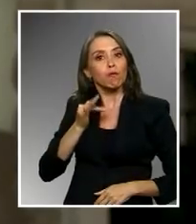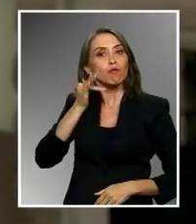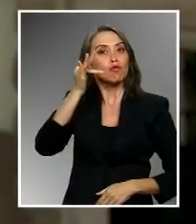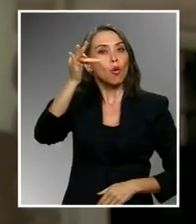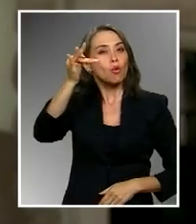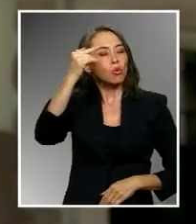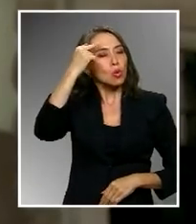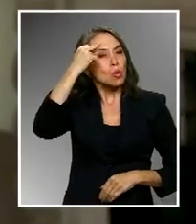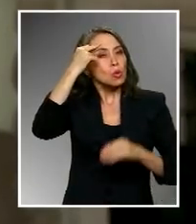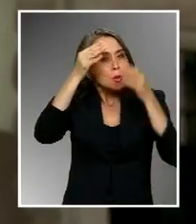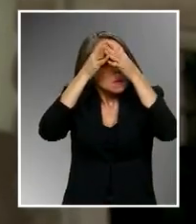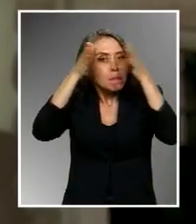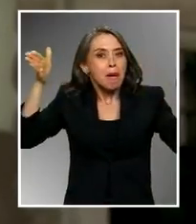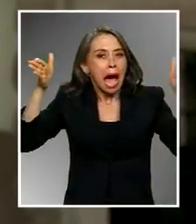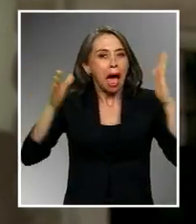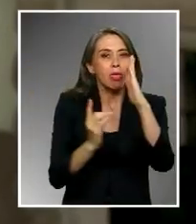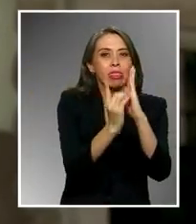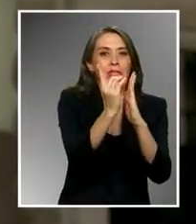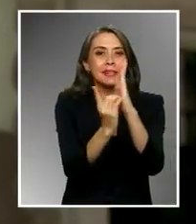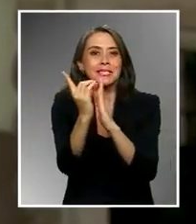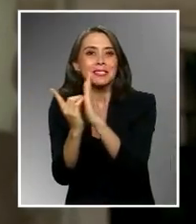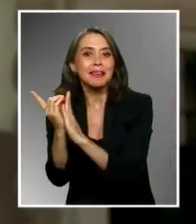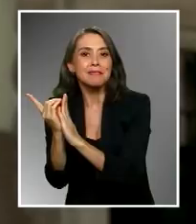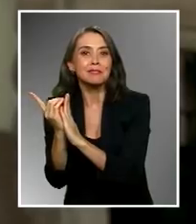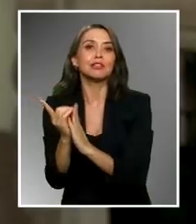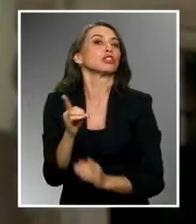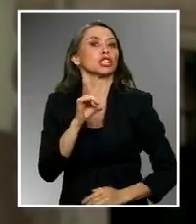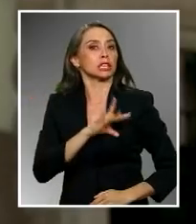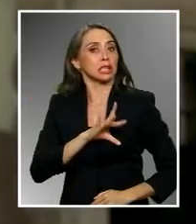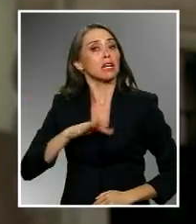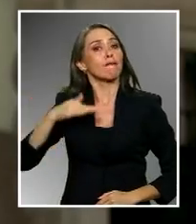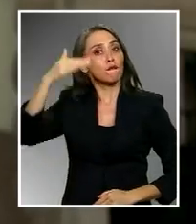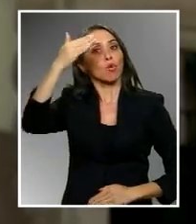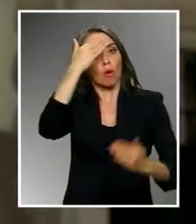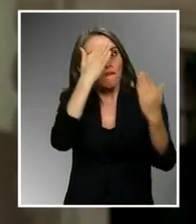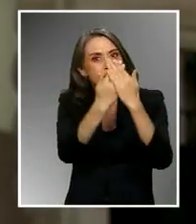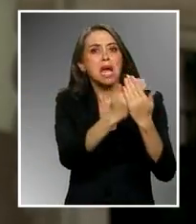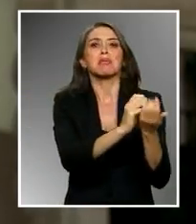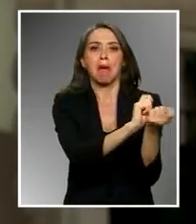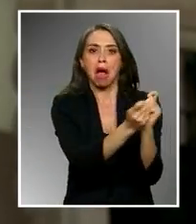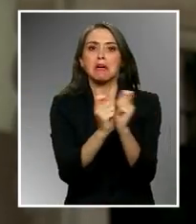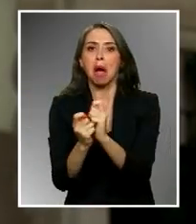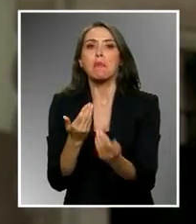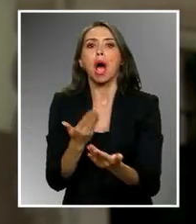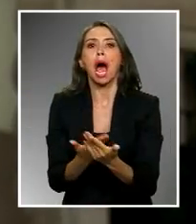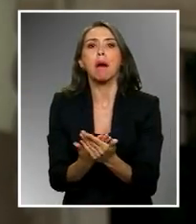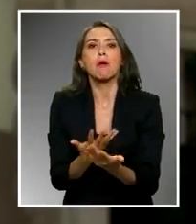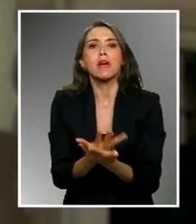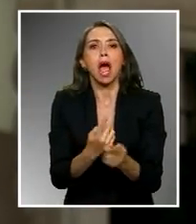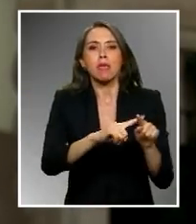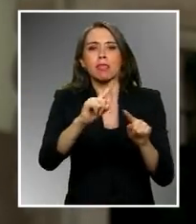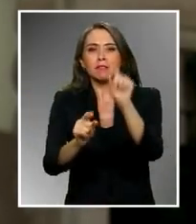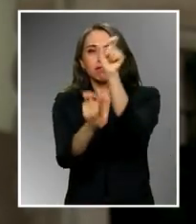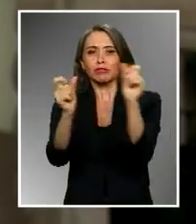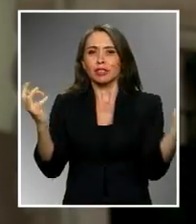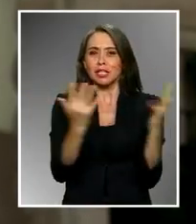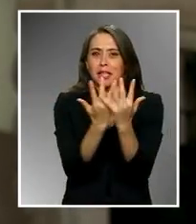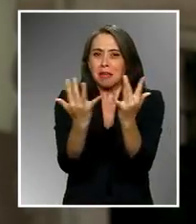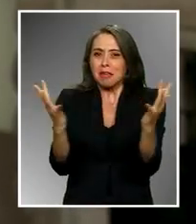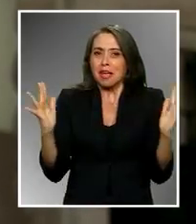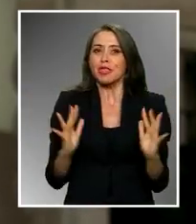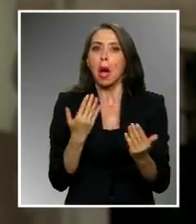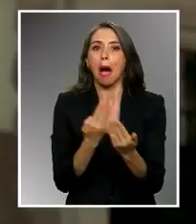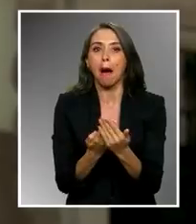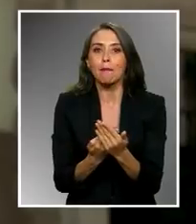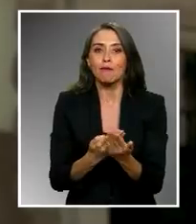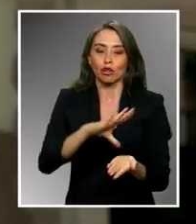amplio para su desarrollo un chile que sabrá enfrentar los cambios y aprovechar la riqueza de su diversidad el país que no